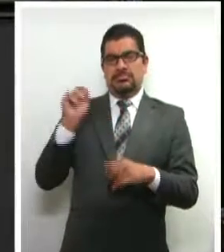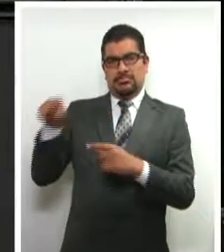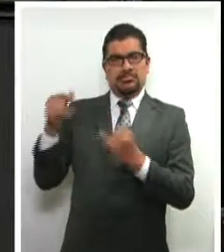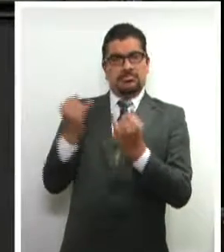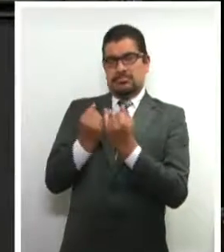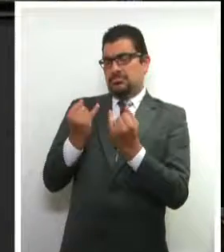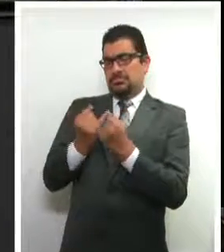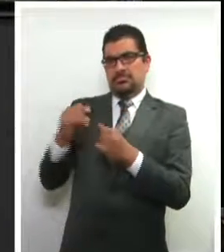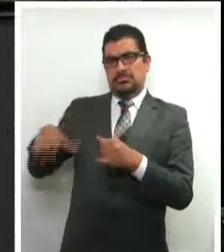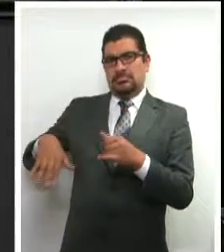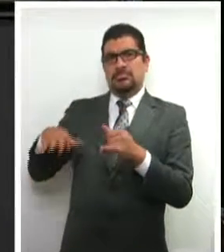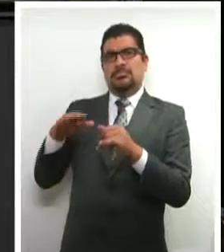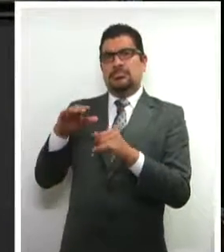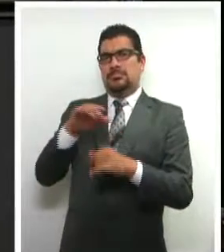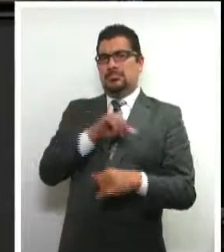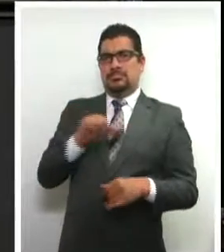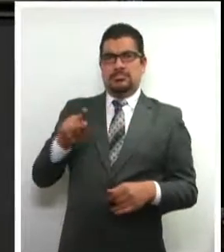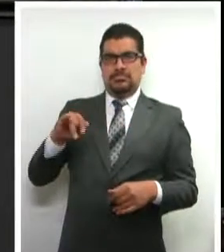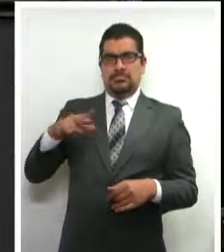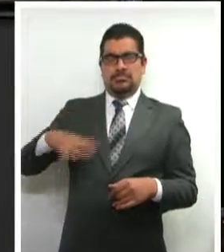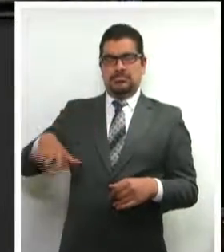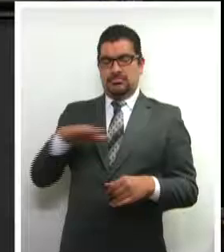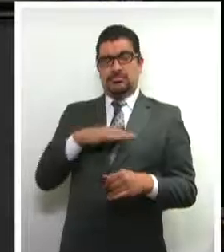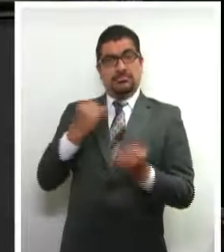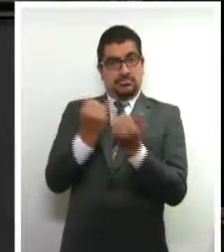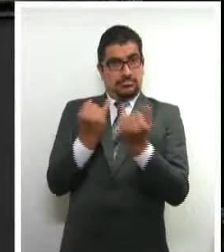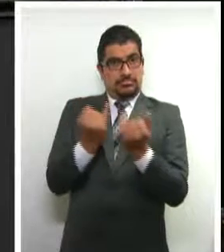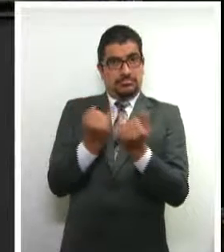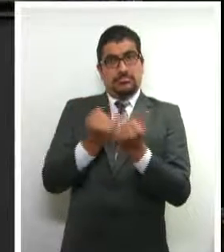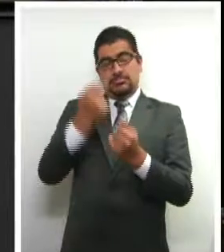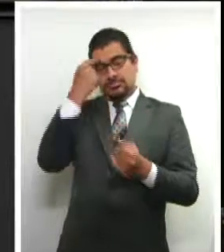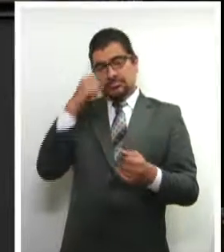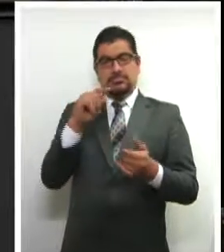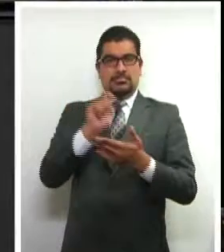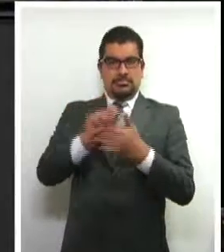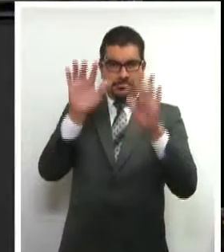ayuntamiento. El doctor Manuel González Oropesa, en un artículo